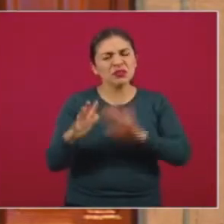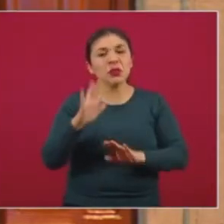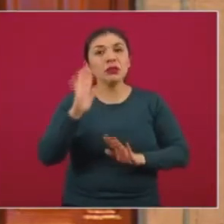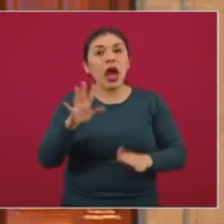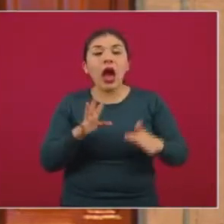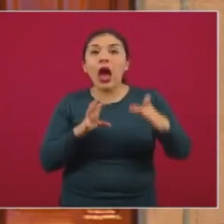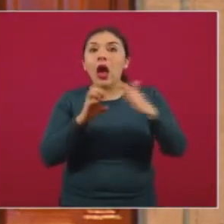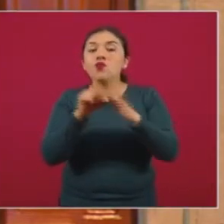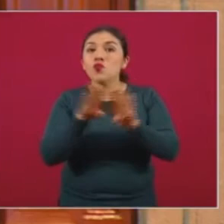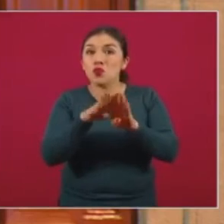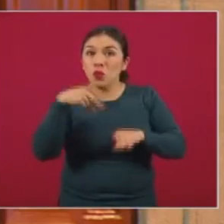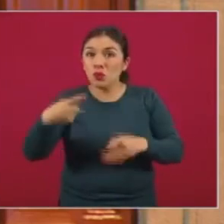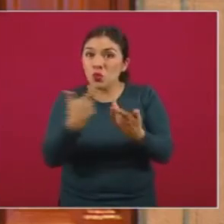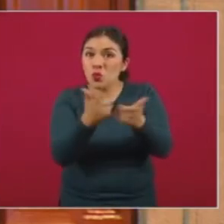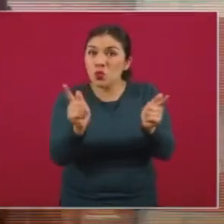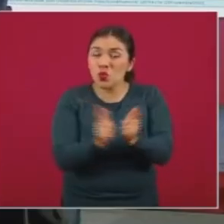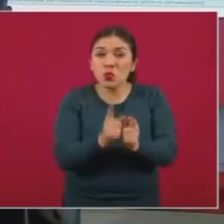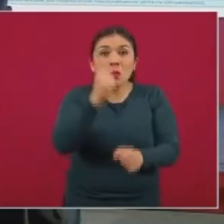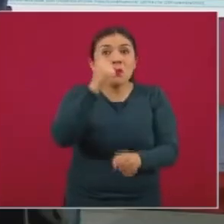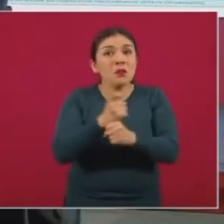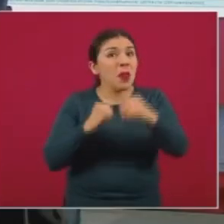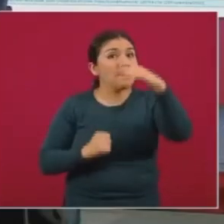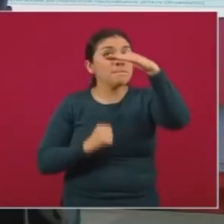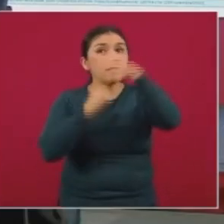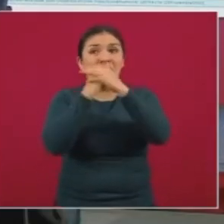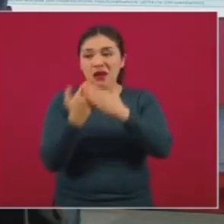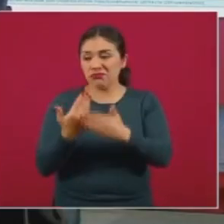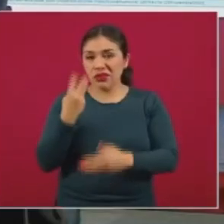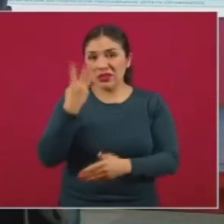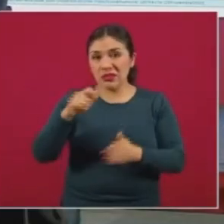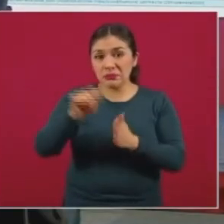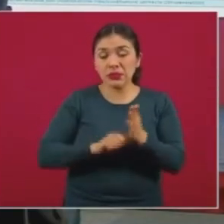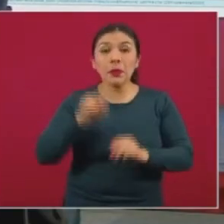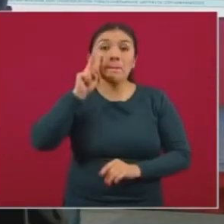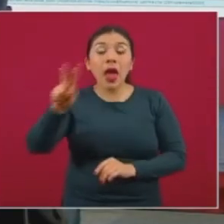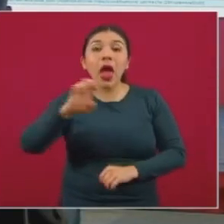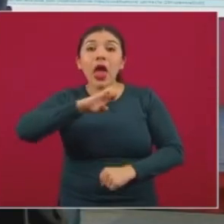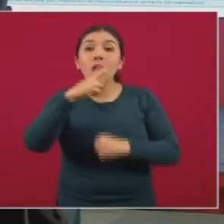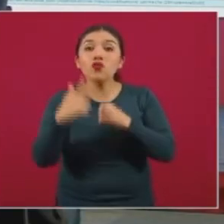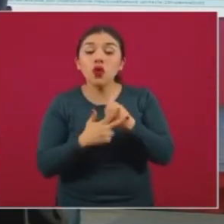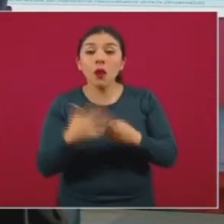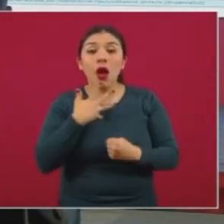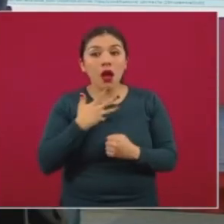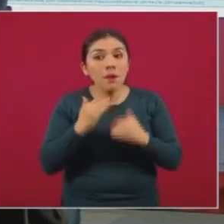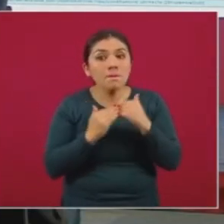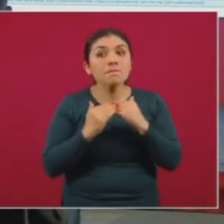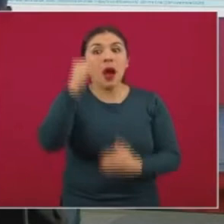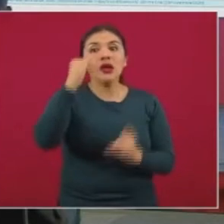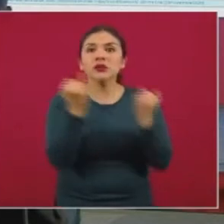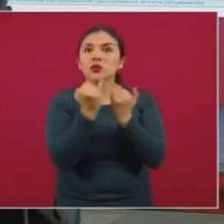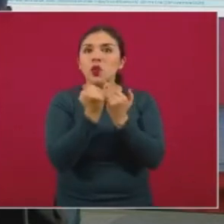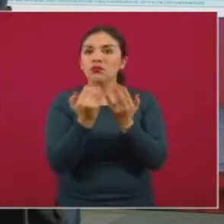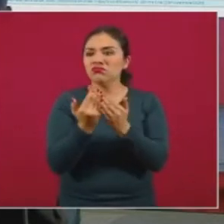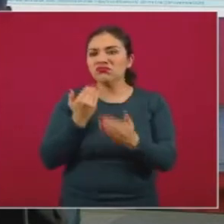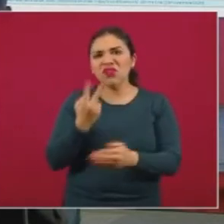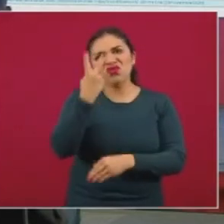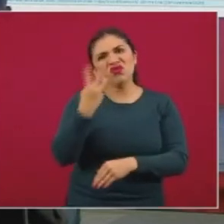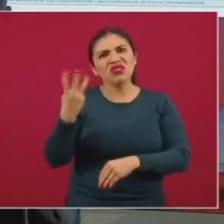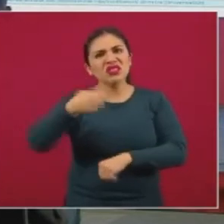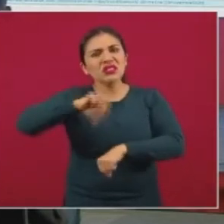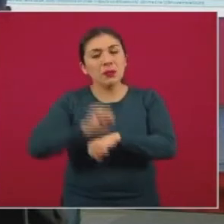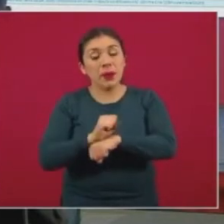como grupo territorial su primer ACME. En el caso de Europa, incremento importante también hace 2-3